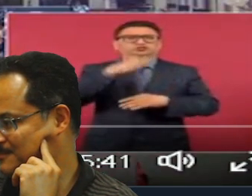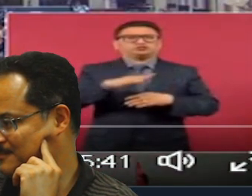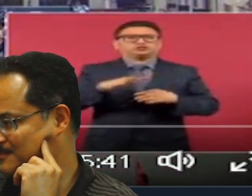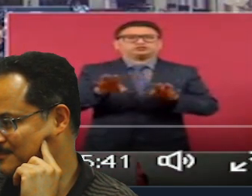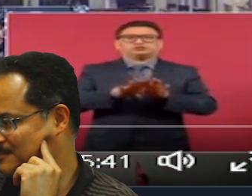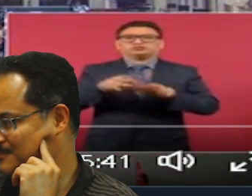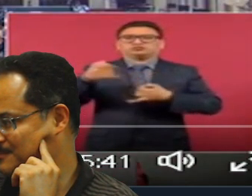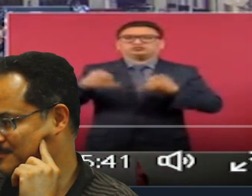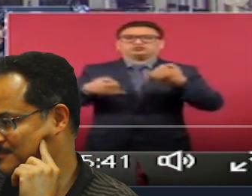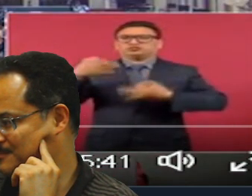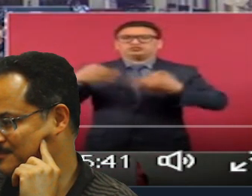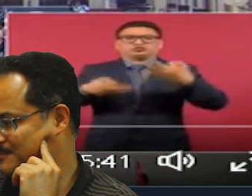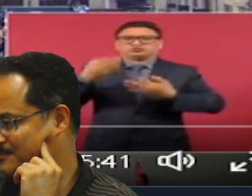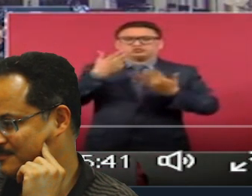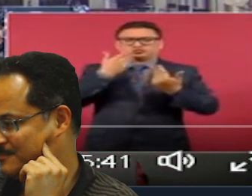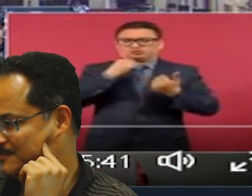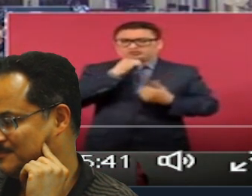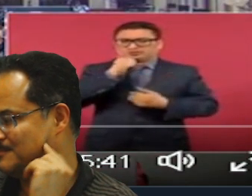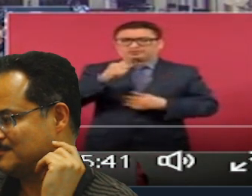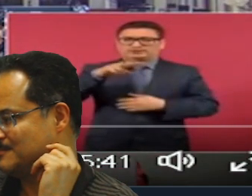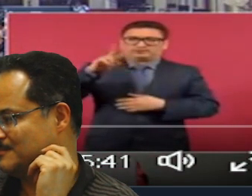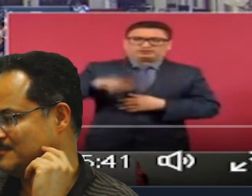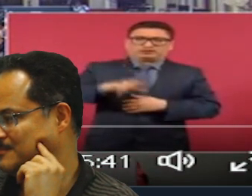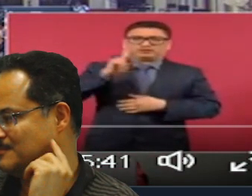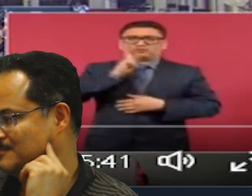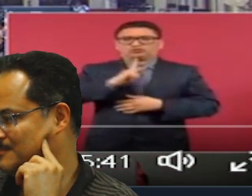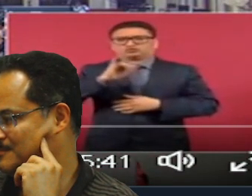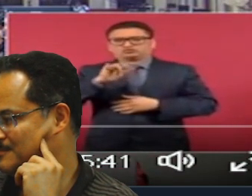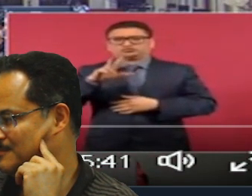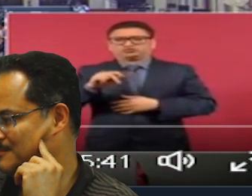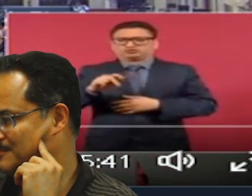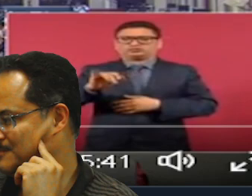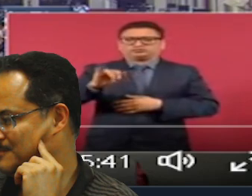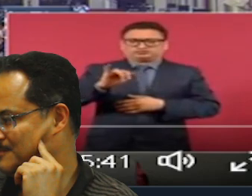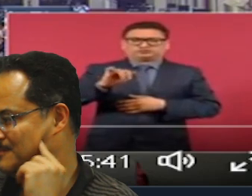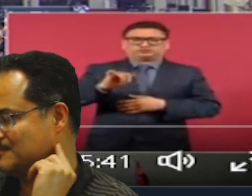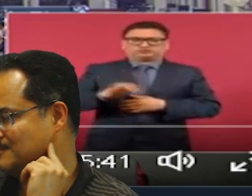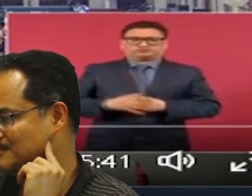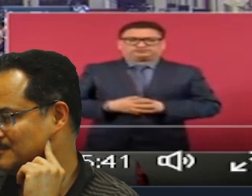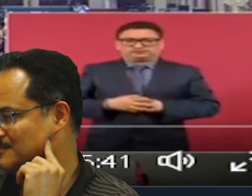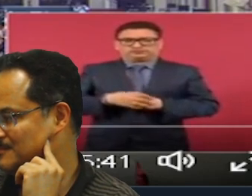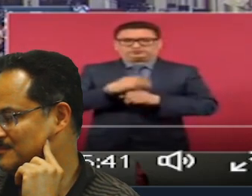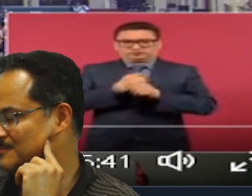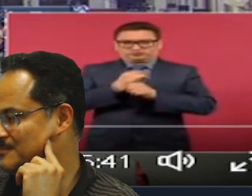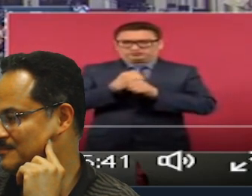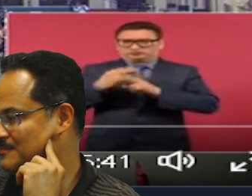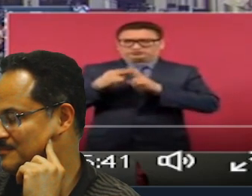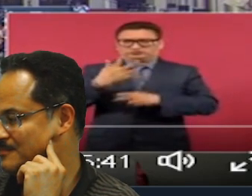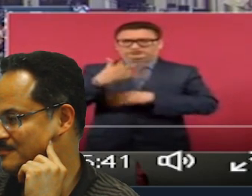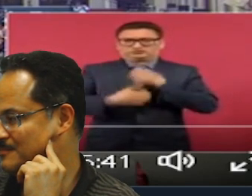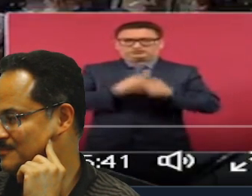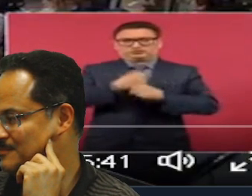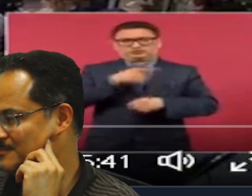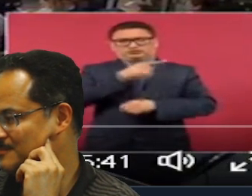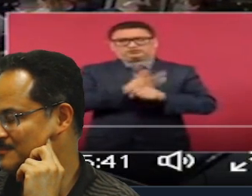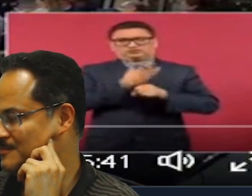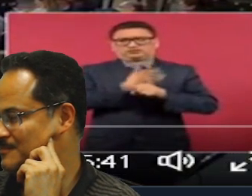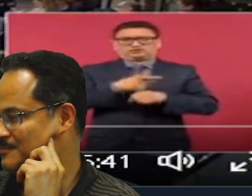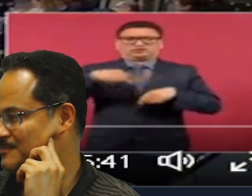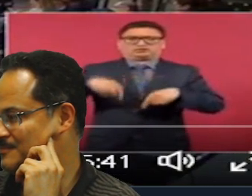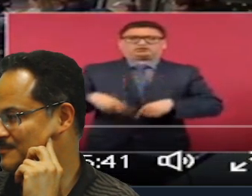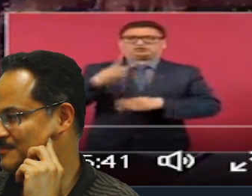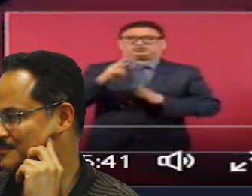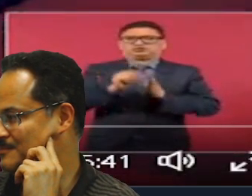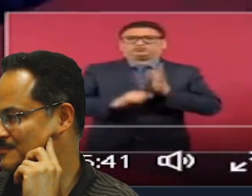llevó a cabo un juicio para saber si en efecto eran reales esas sí fue una investigación de cinco años en Estados Unidos y aquí en